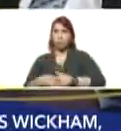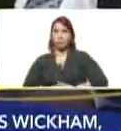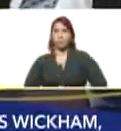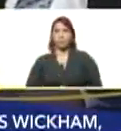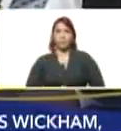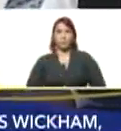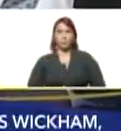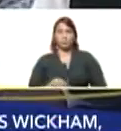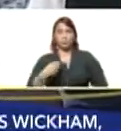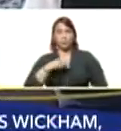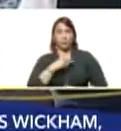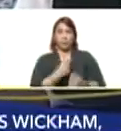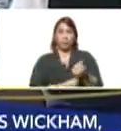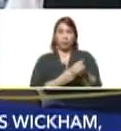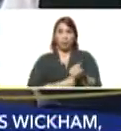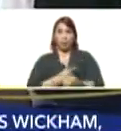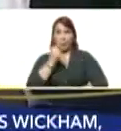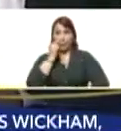Nuestro hermano